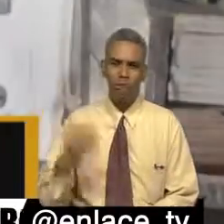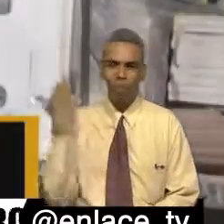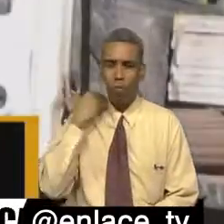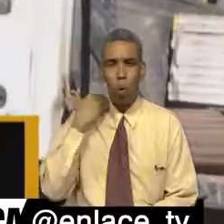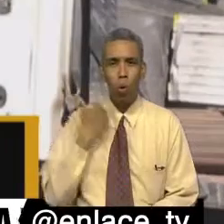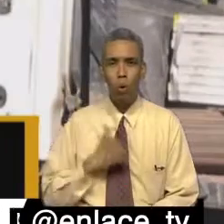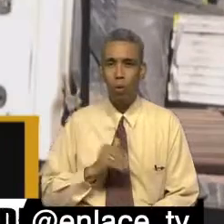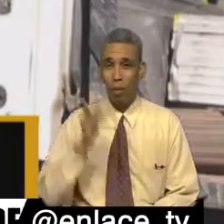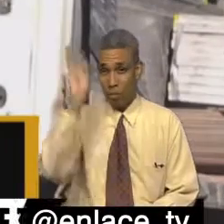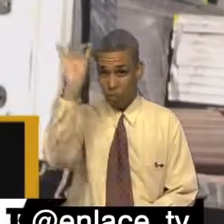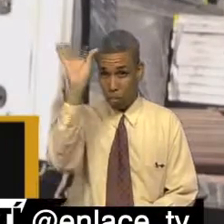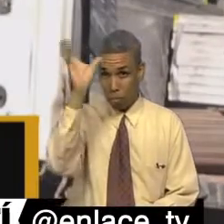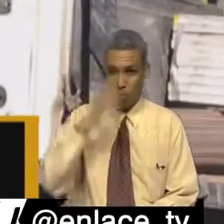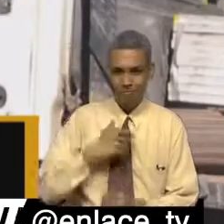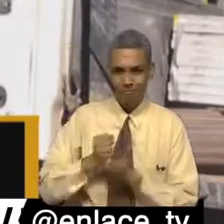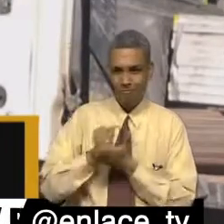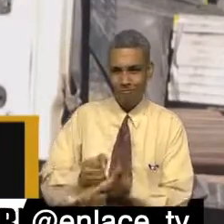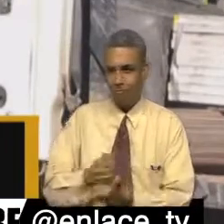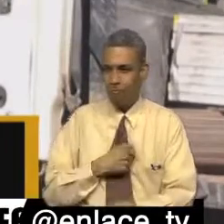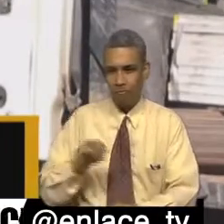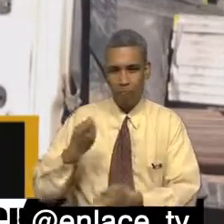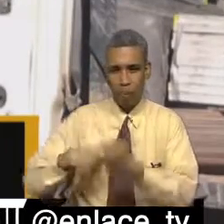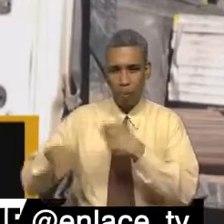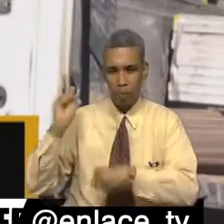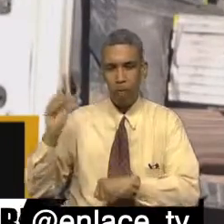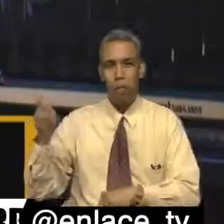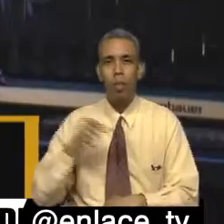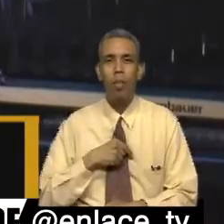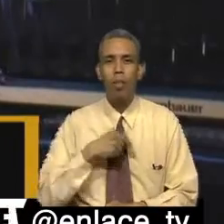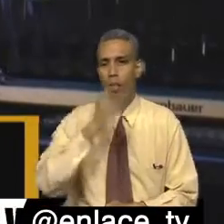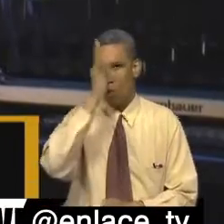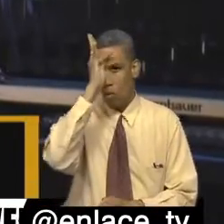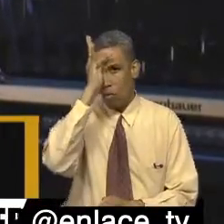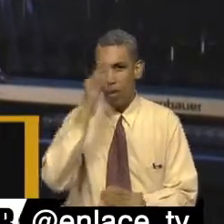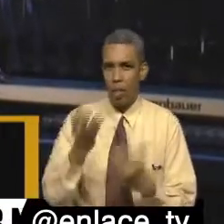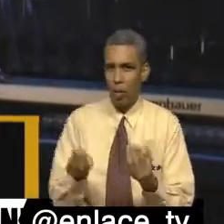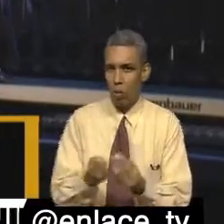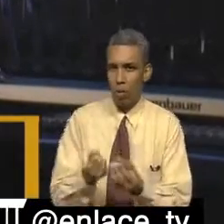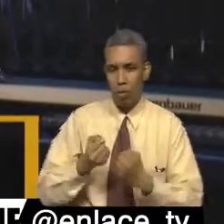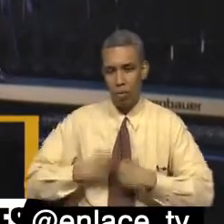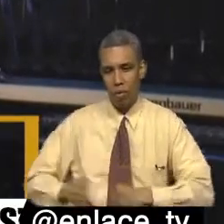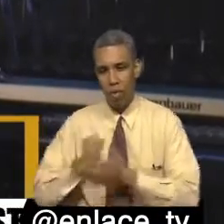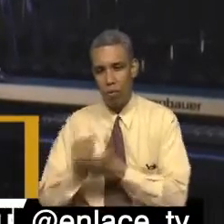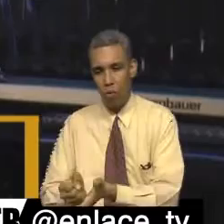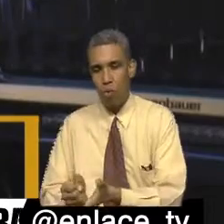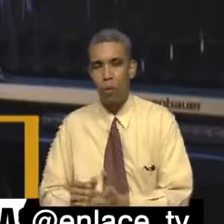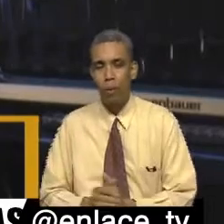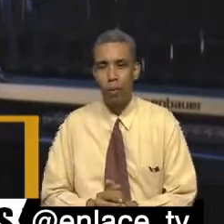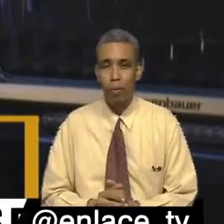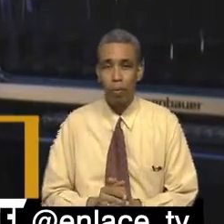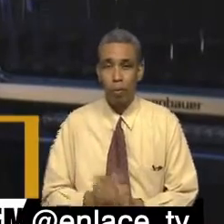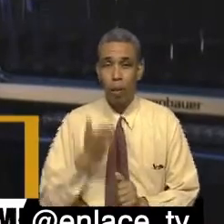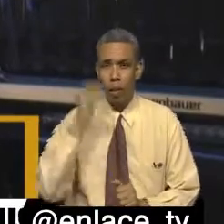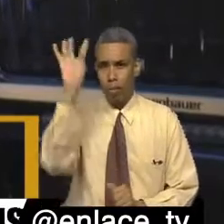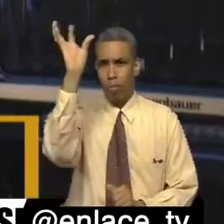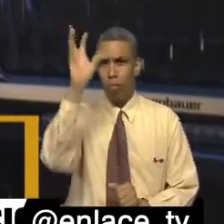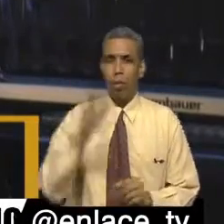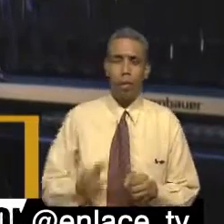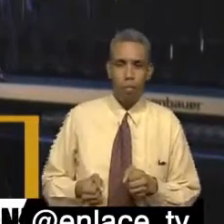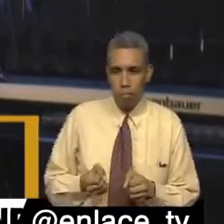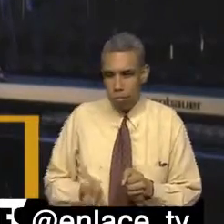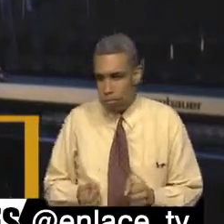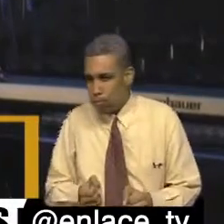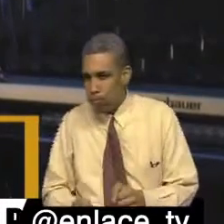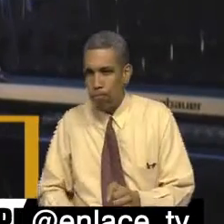de bomberos voluntarios a un centro asistencial de la ciudad. Desplazamos una de nuestras ambulancias. Al llegar al sitio, se valora y se transporta al